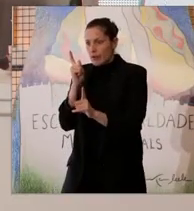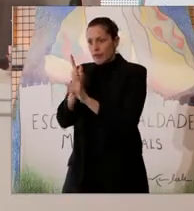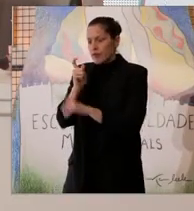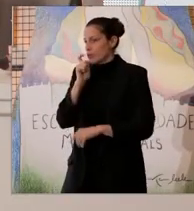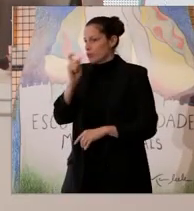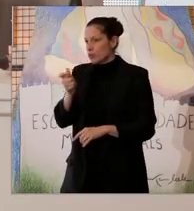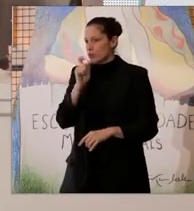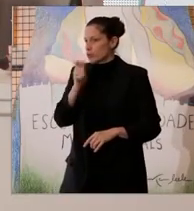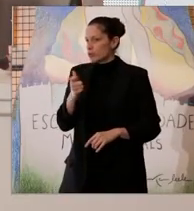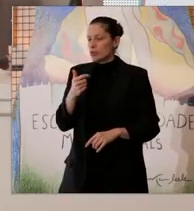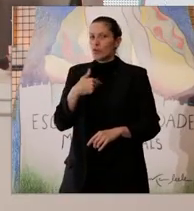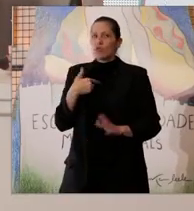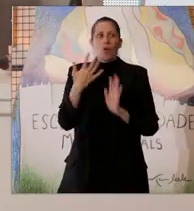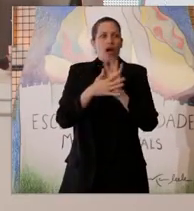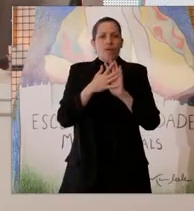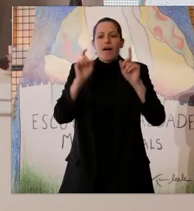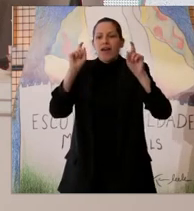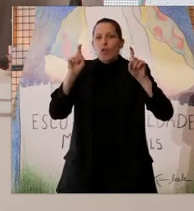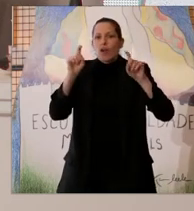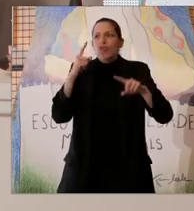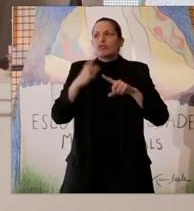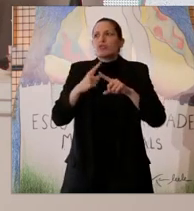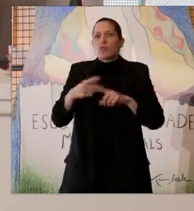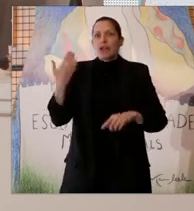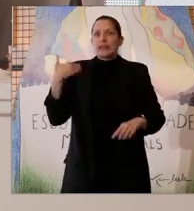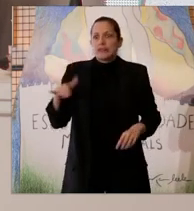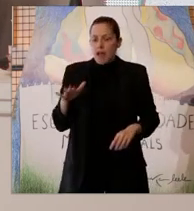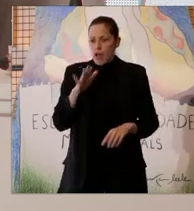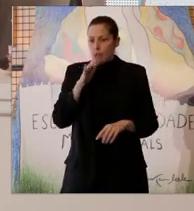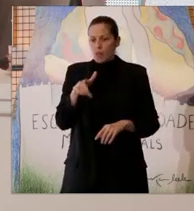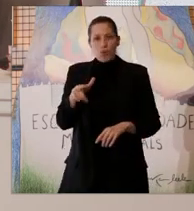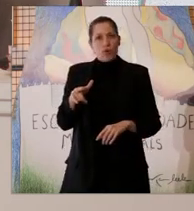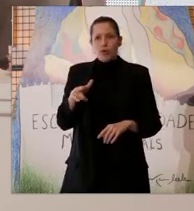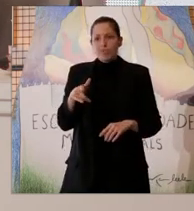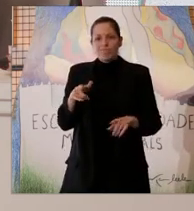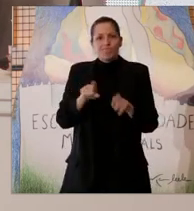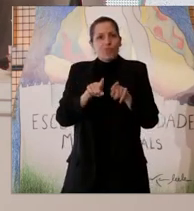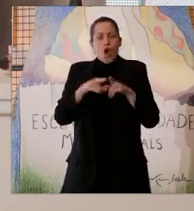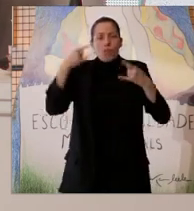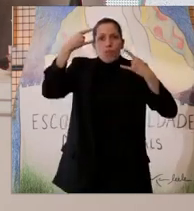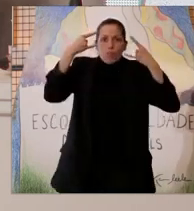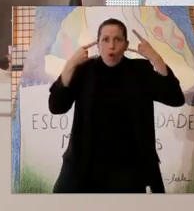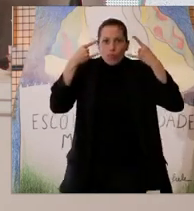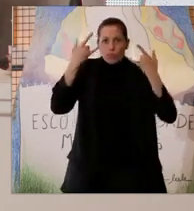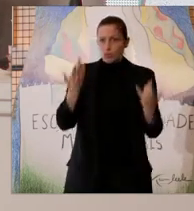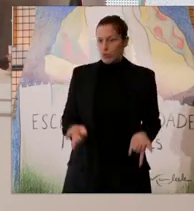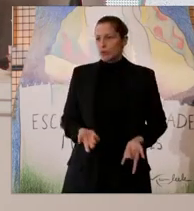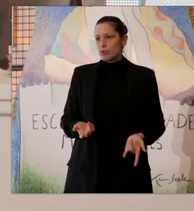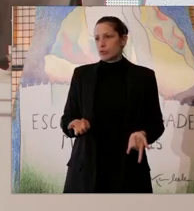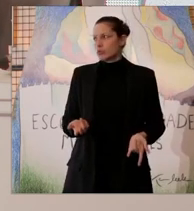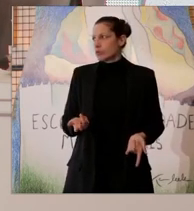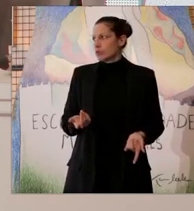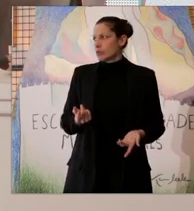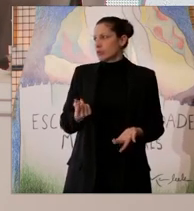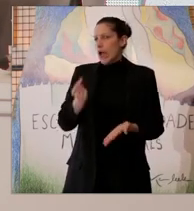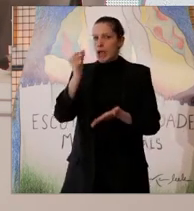educación sexual ya por favor porque es que estamos criando monstruos eran del tipo de Bueno ya sabéis que si eran de